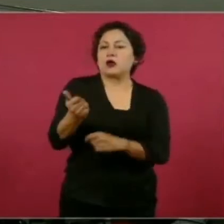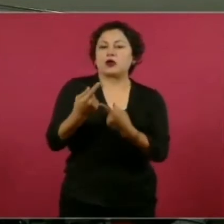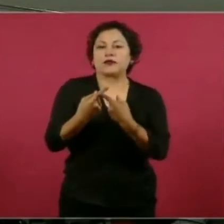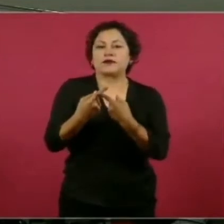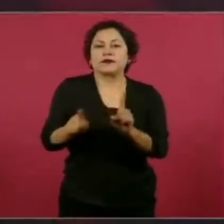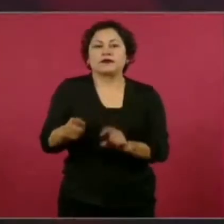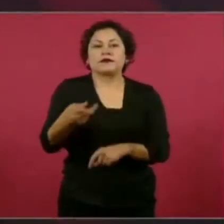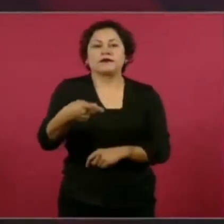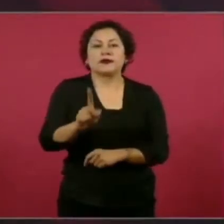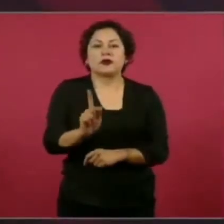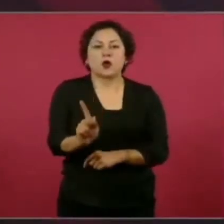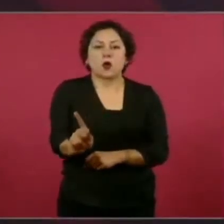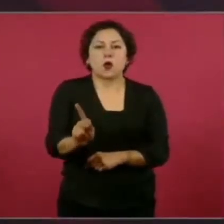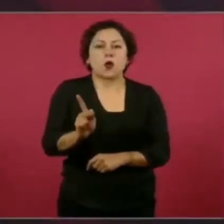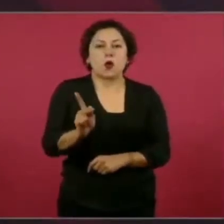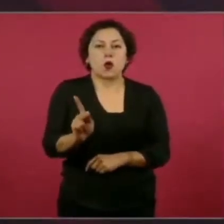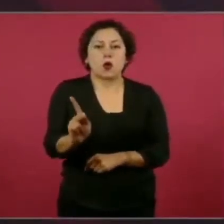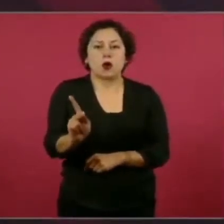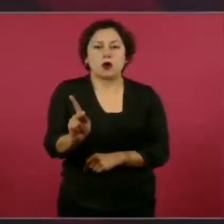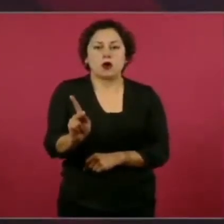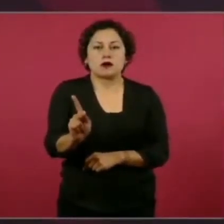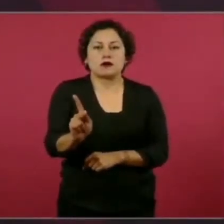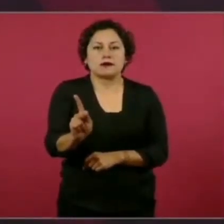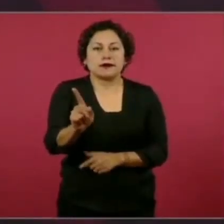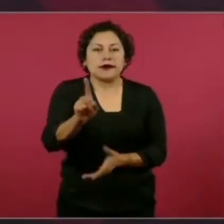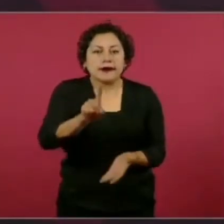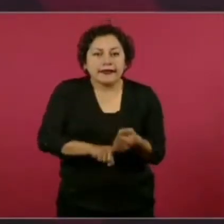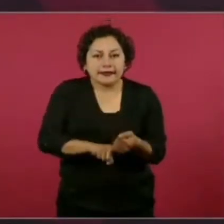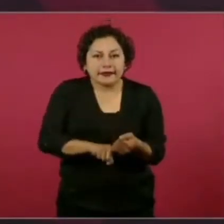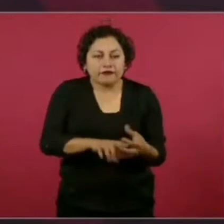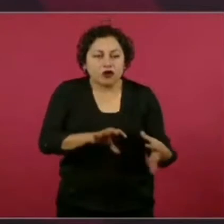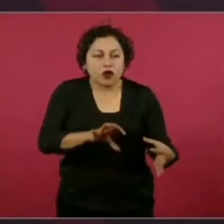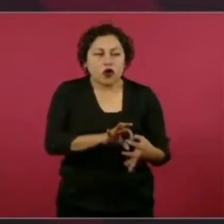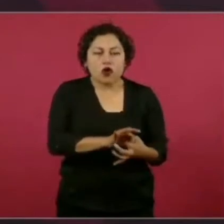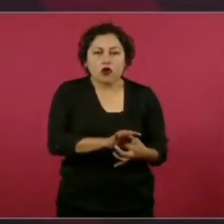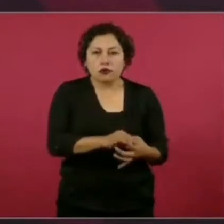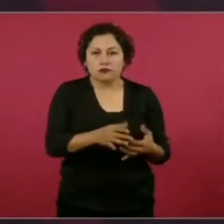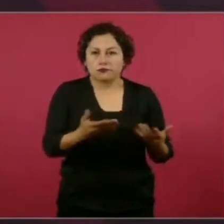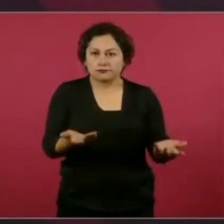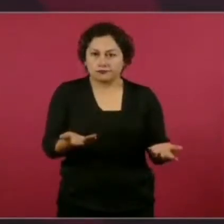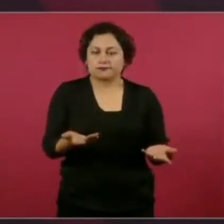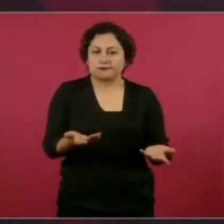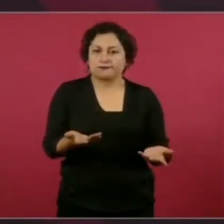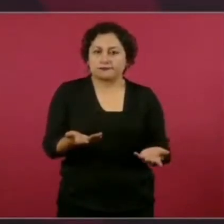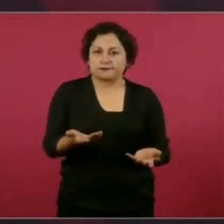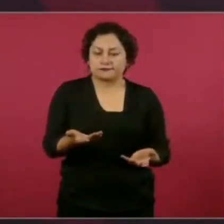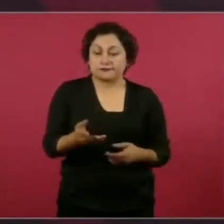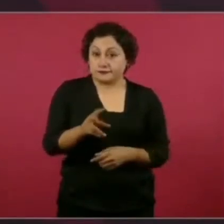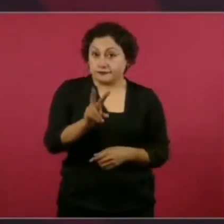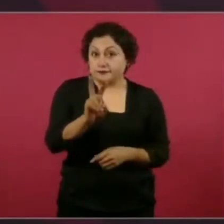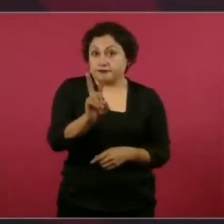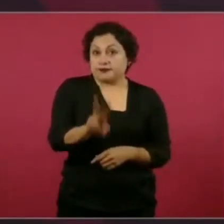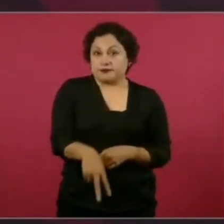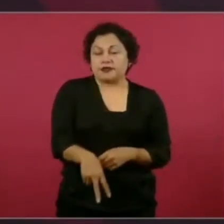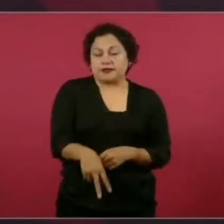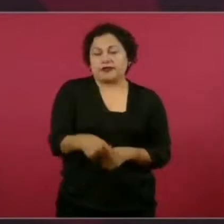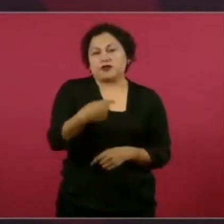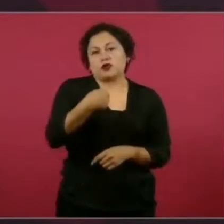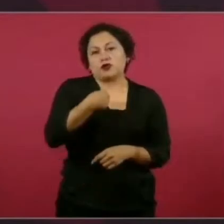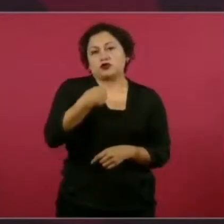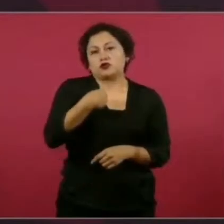Nada más que no contaban. Una de las cosas que me siento más, de las que me siento más